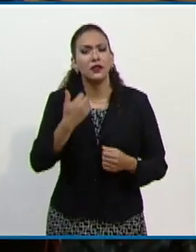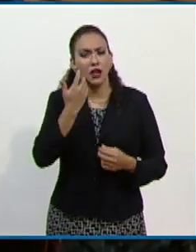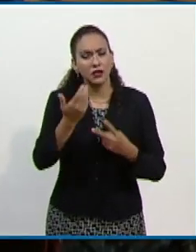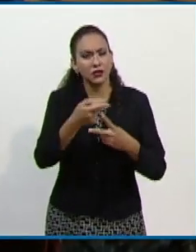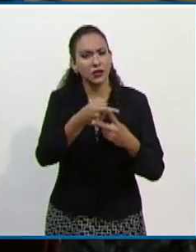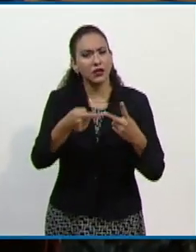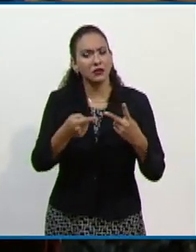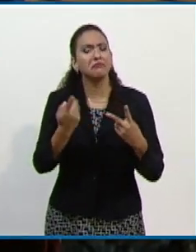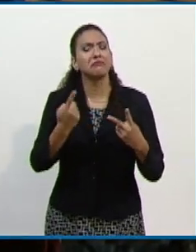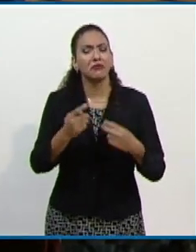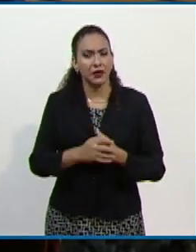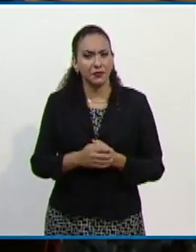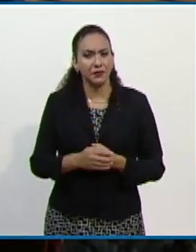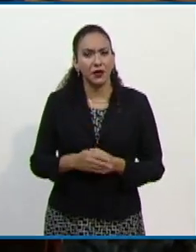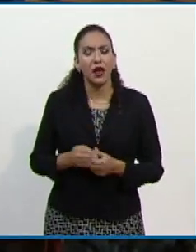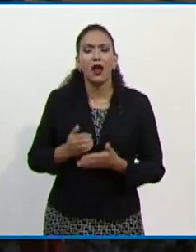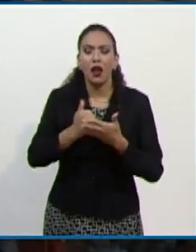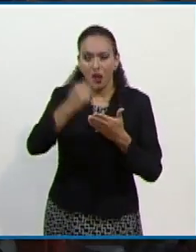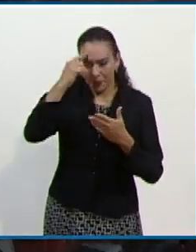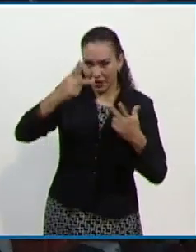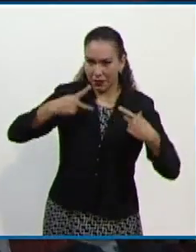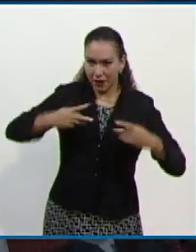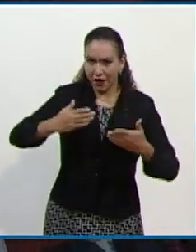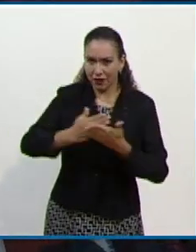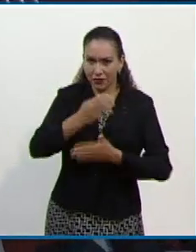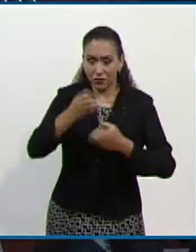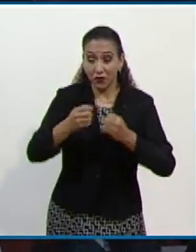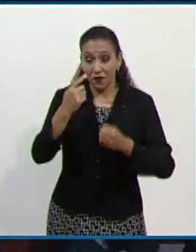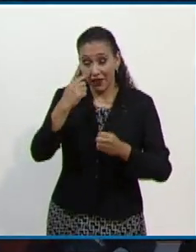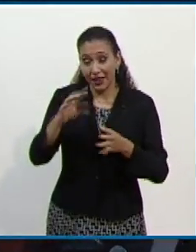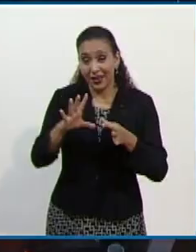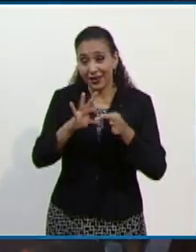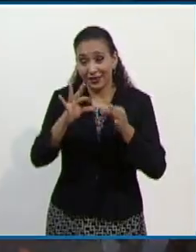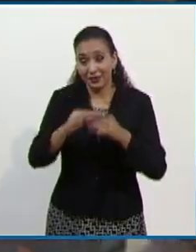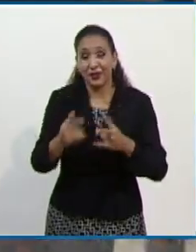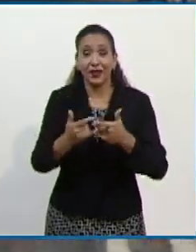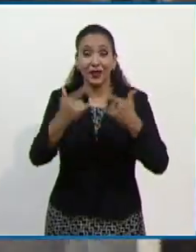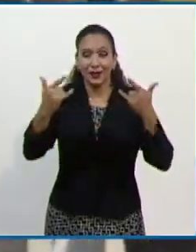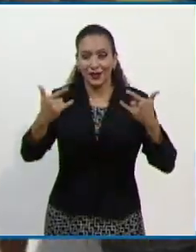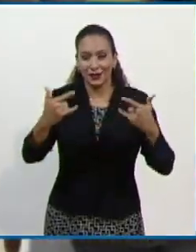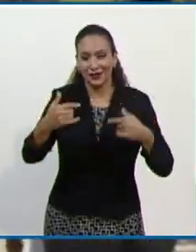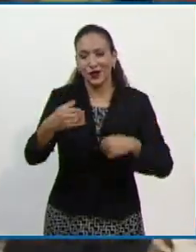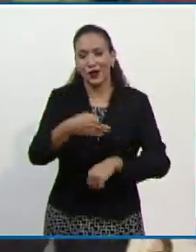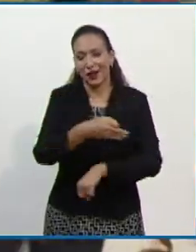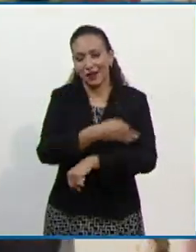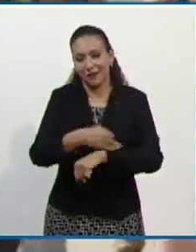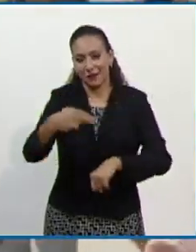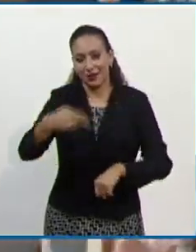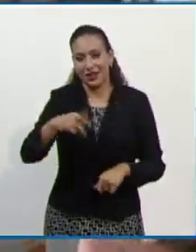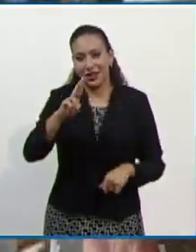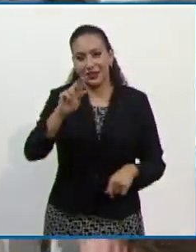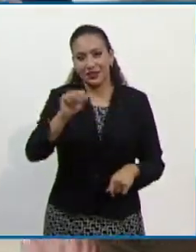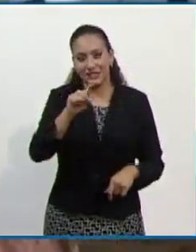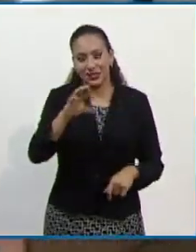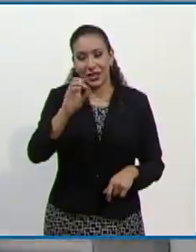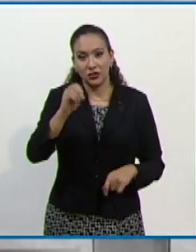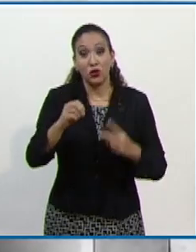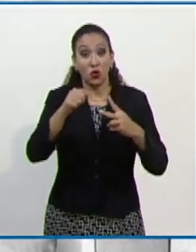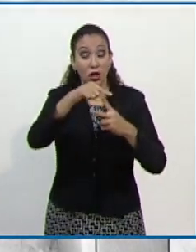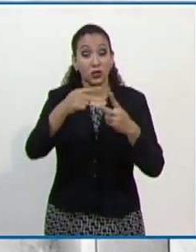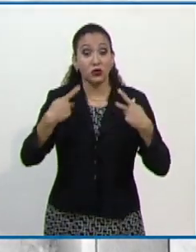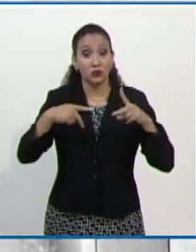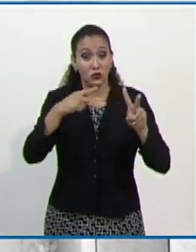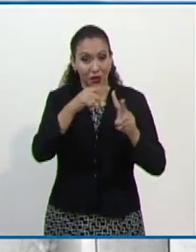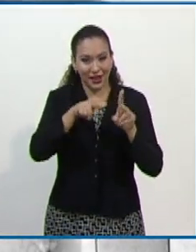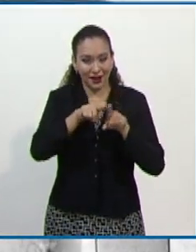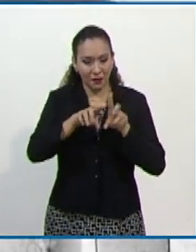impartición de justicia. Este documental reconstruye la historia de los hermanos Razo, quienes fueron detenidos de manera ilegal, torturados y